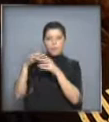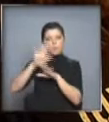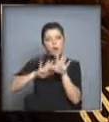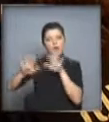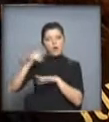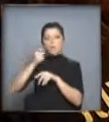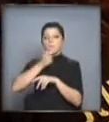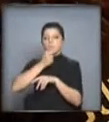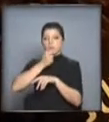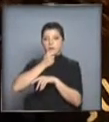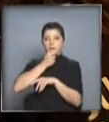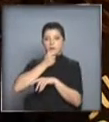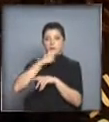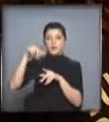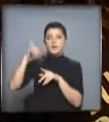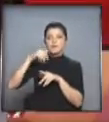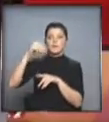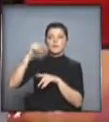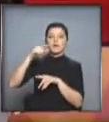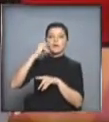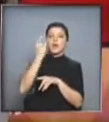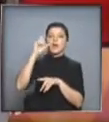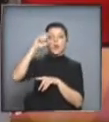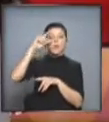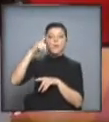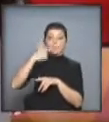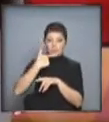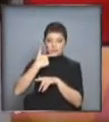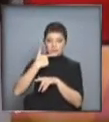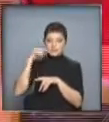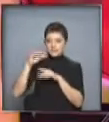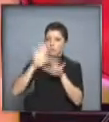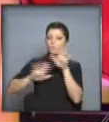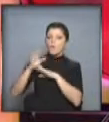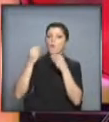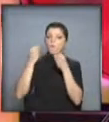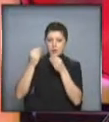ejemplo la máxima expresión fue la UES, la Unión de Estudiantes Secundarios, se organizó